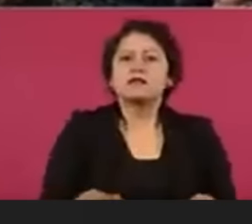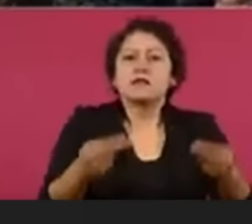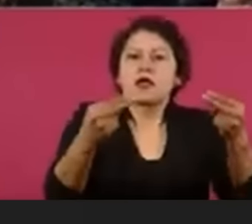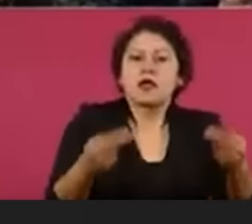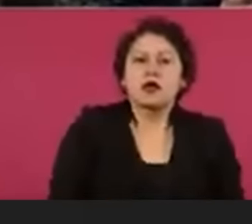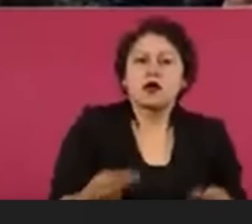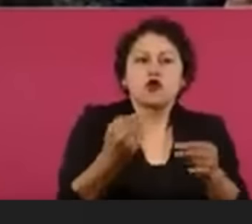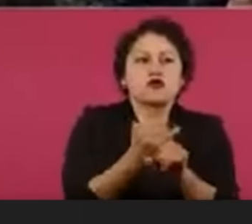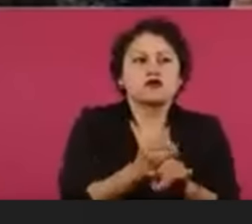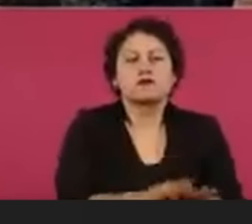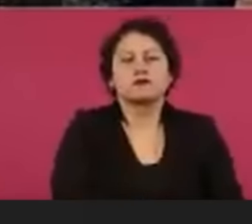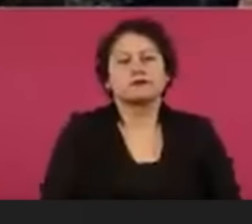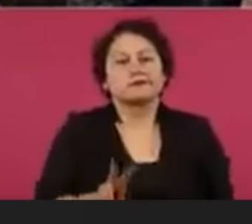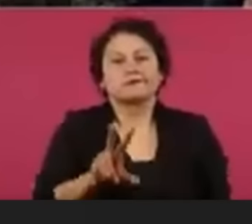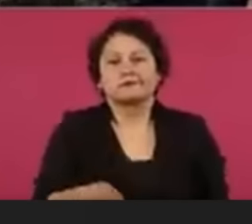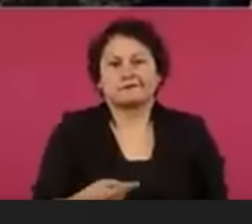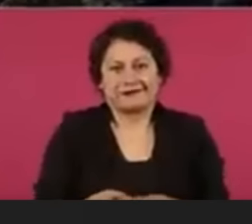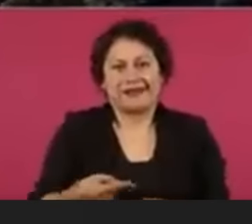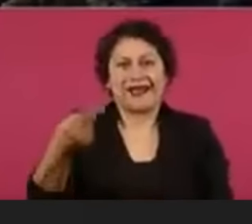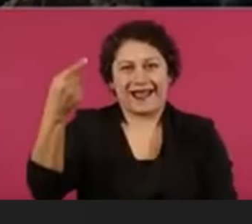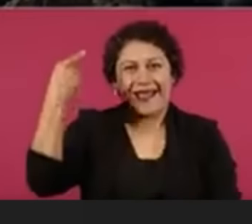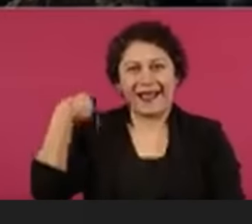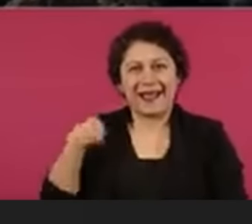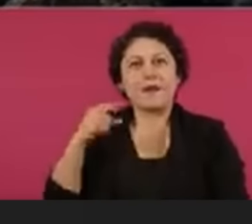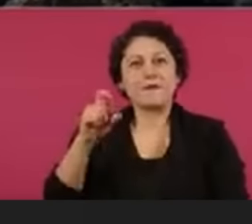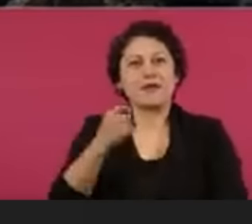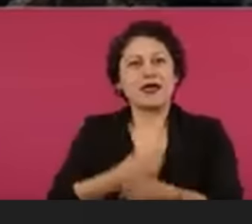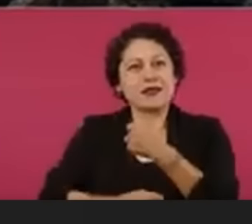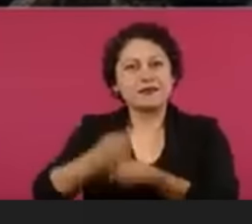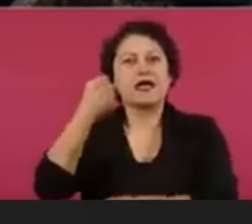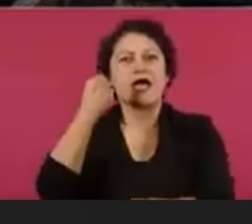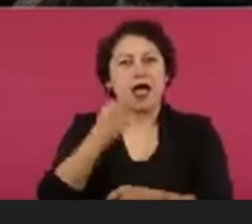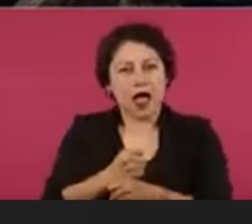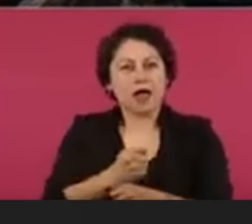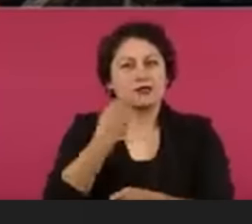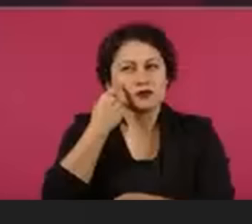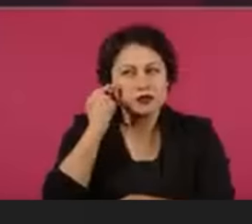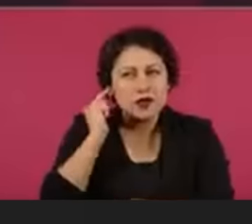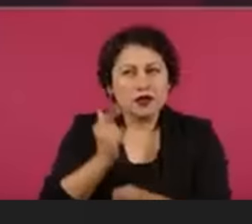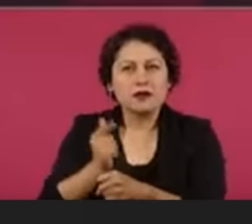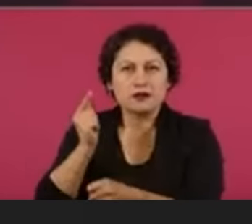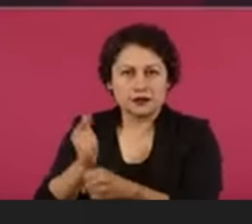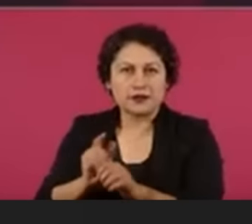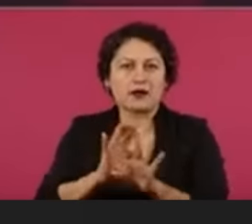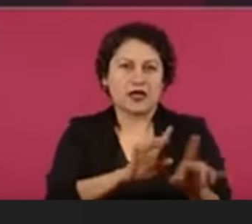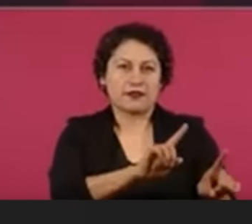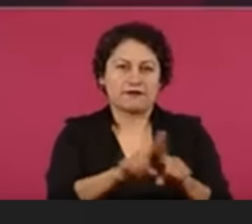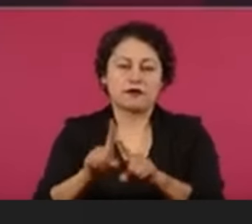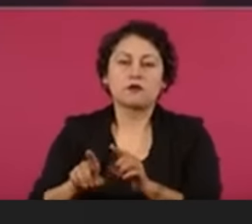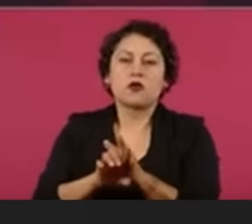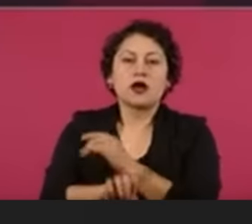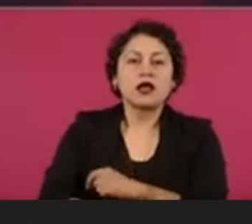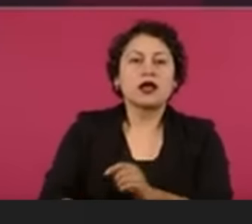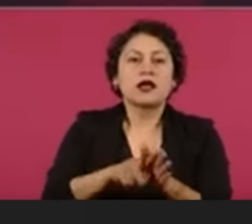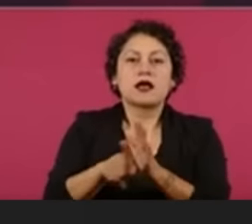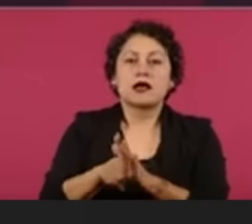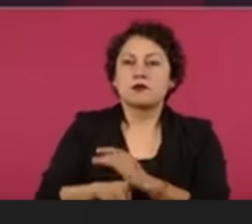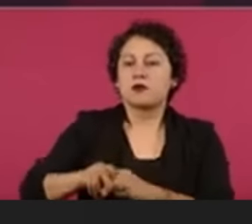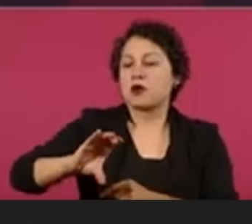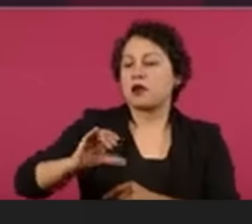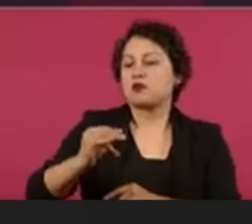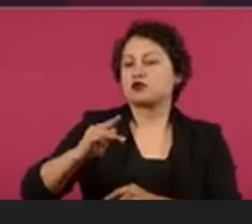advertido desde hace más de dos décadas escritores y periodistas como Ryszard Kapuscinski, Noam